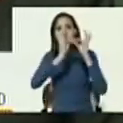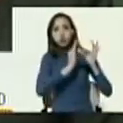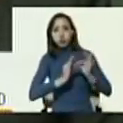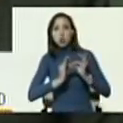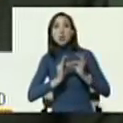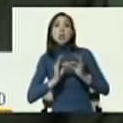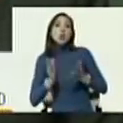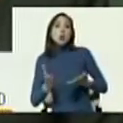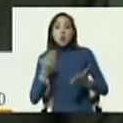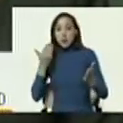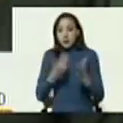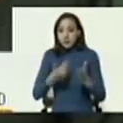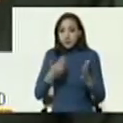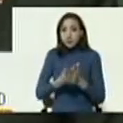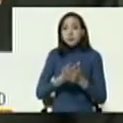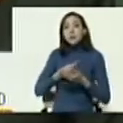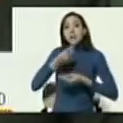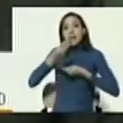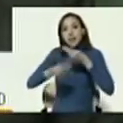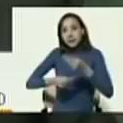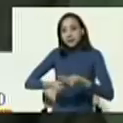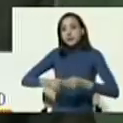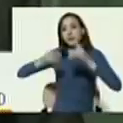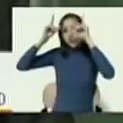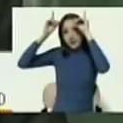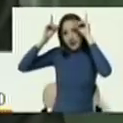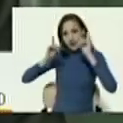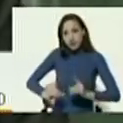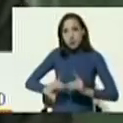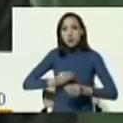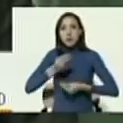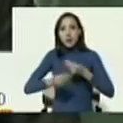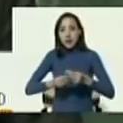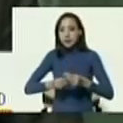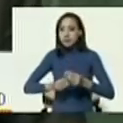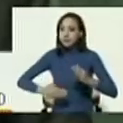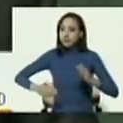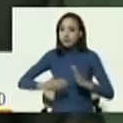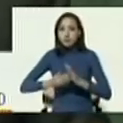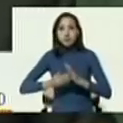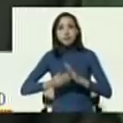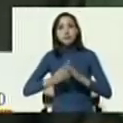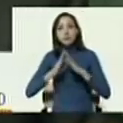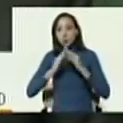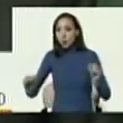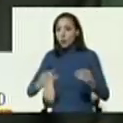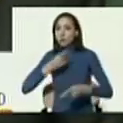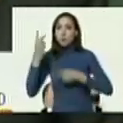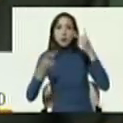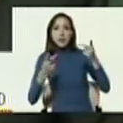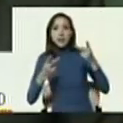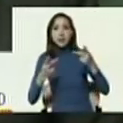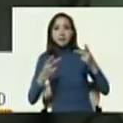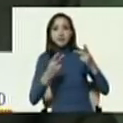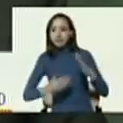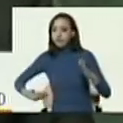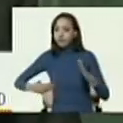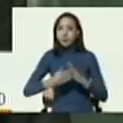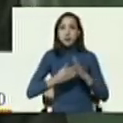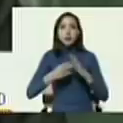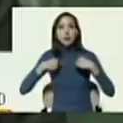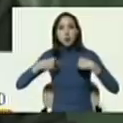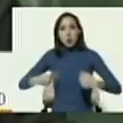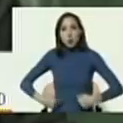se propongan y tomen acciones y decisiones concretas para detener estas políticas inhumanas que profanan en todas sus